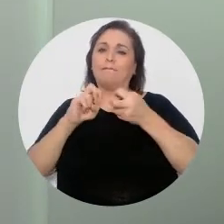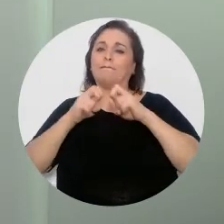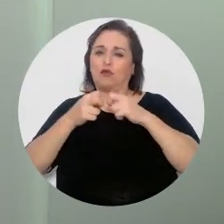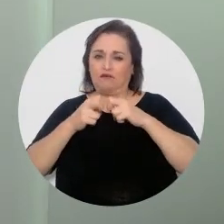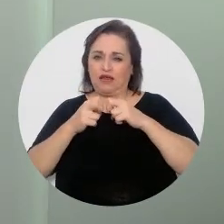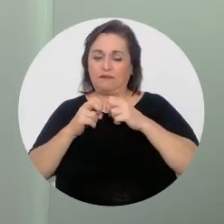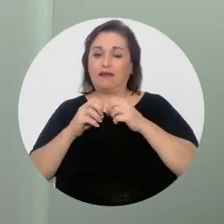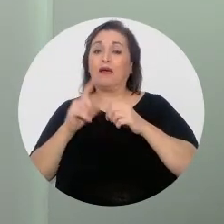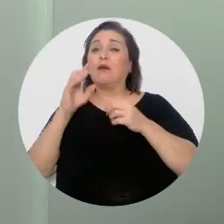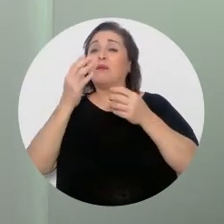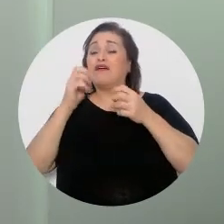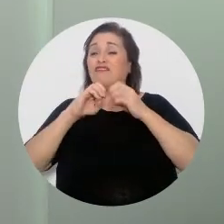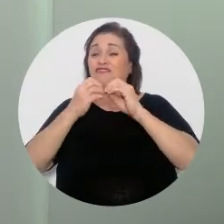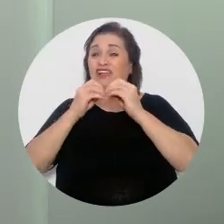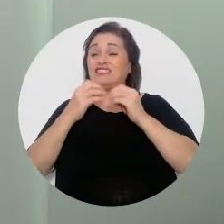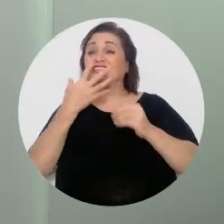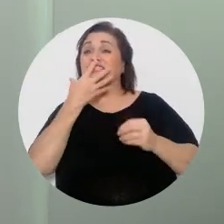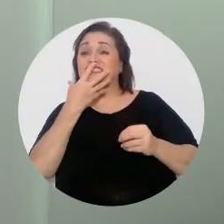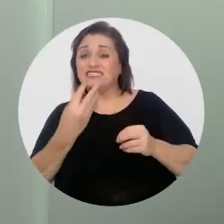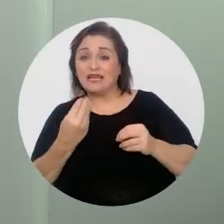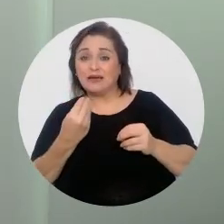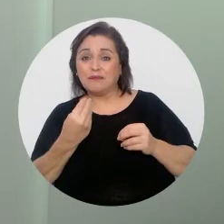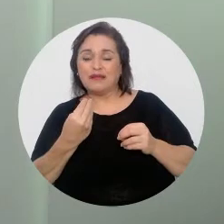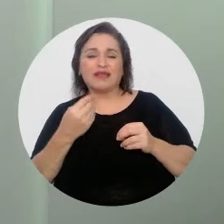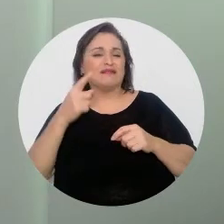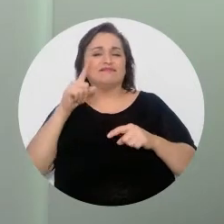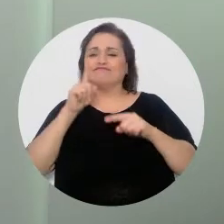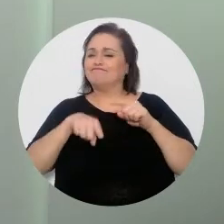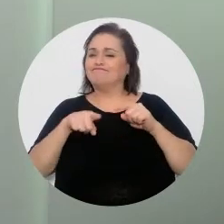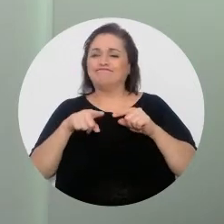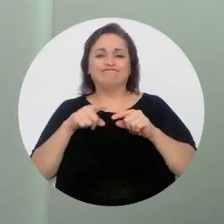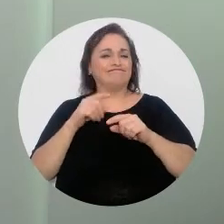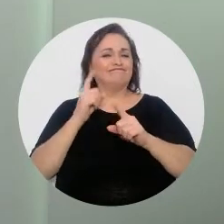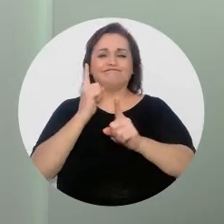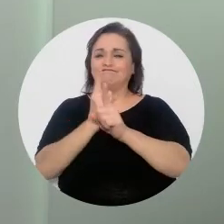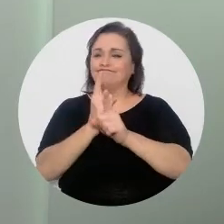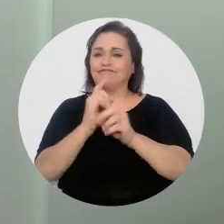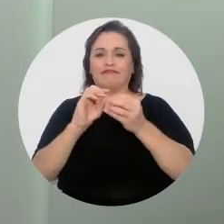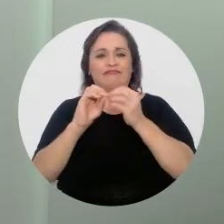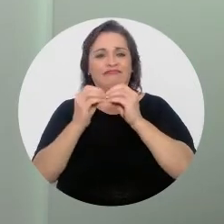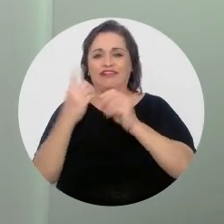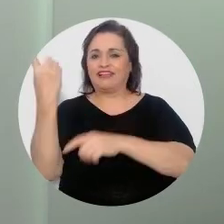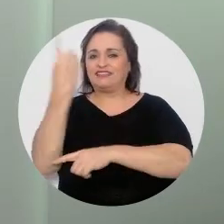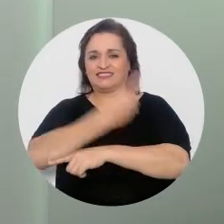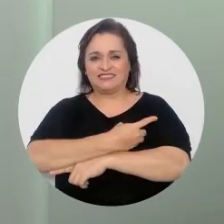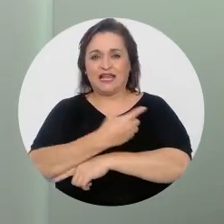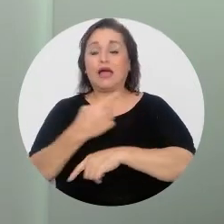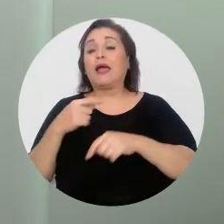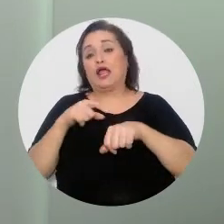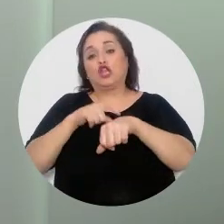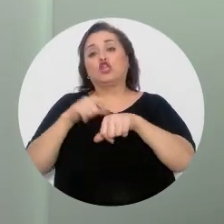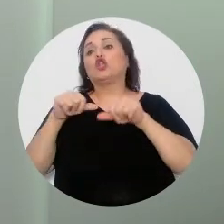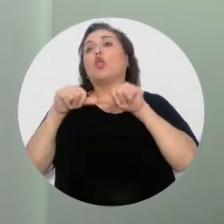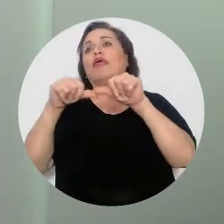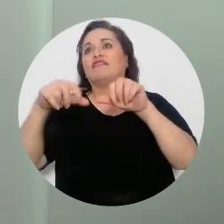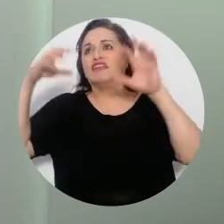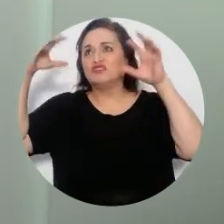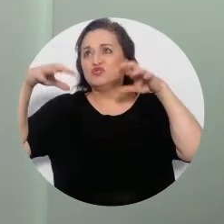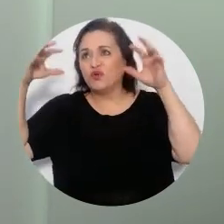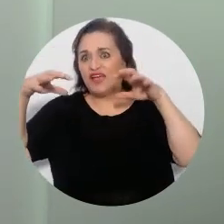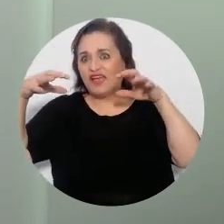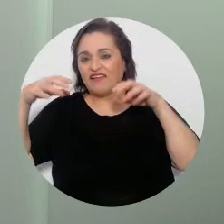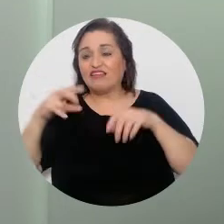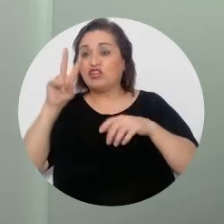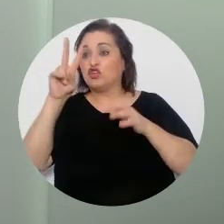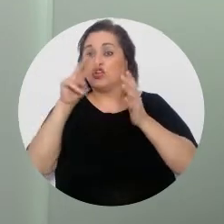fecha. Se decía que hacerlas en diciembre no era una fecha adecuada. Primero, porque todavía estamos en época